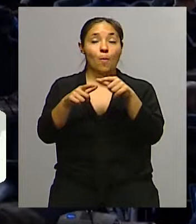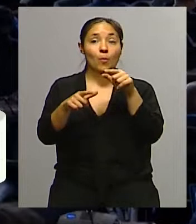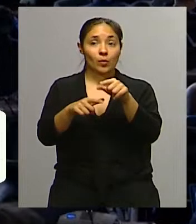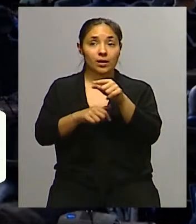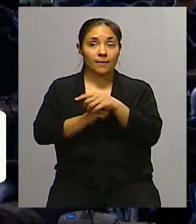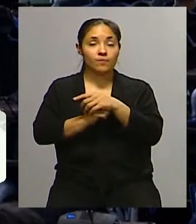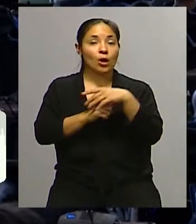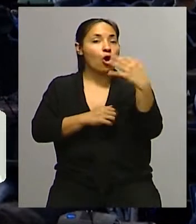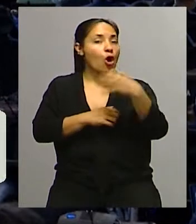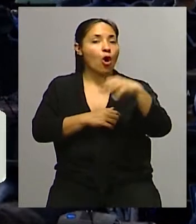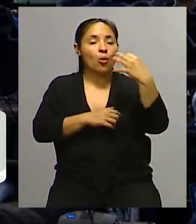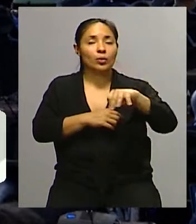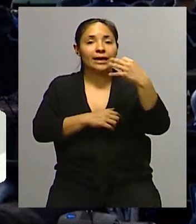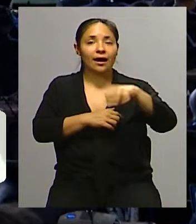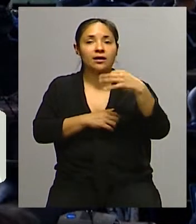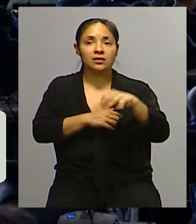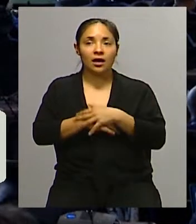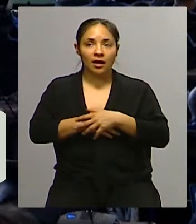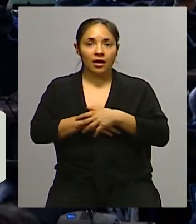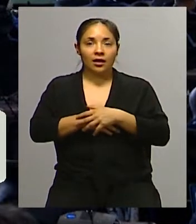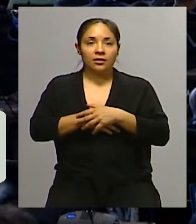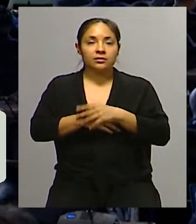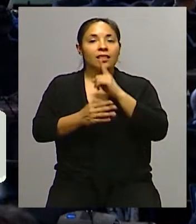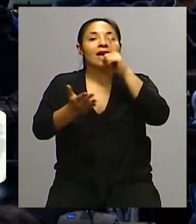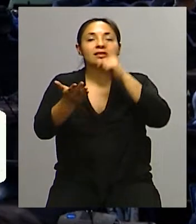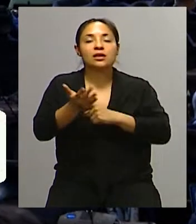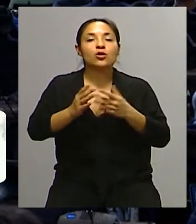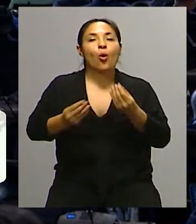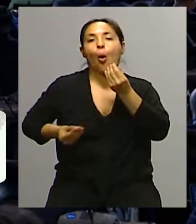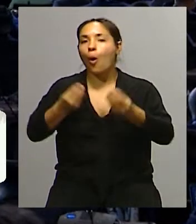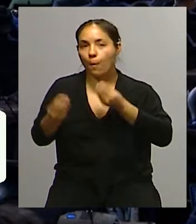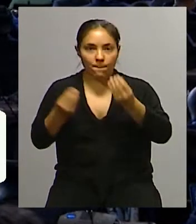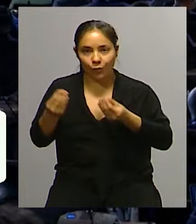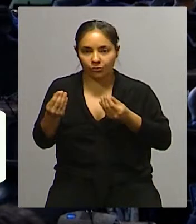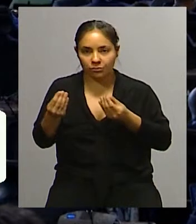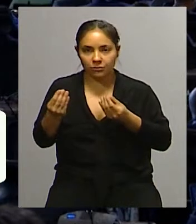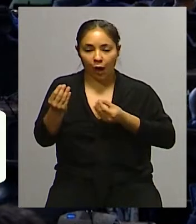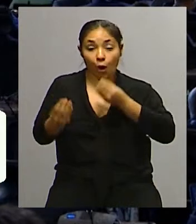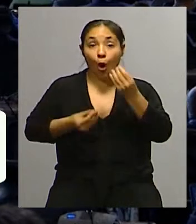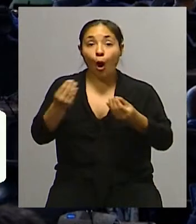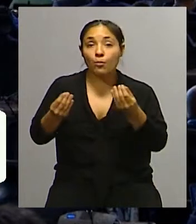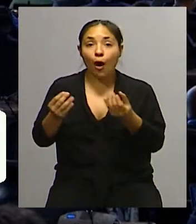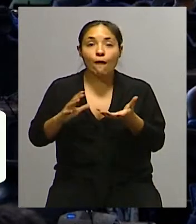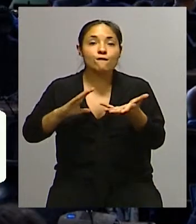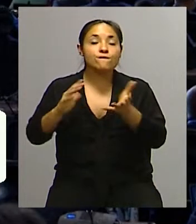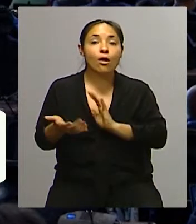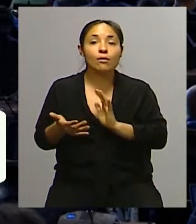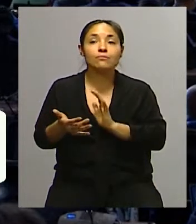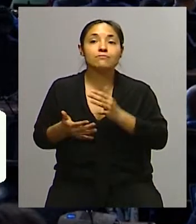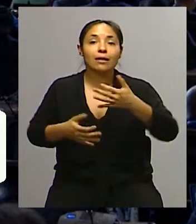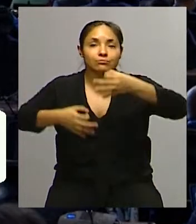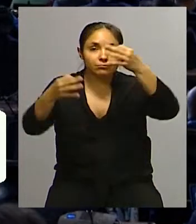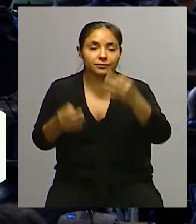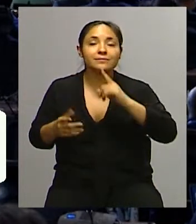la obligación de definir el cómo para qué, el cómo vamos a lograr realmente aplicar medidas